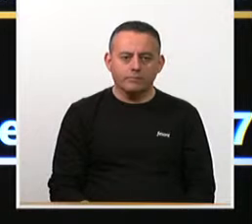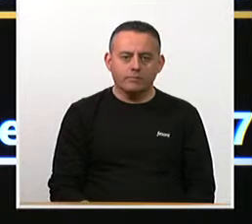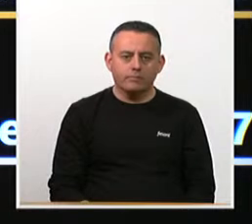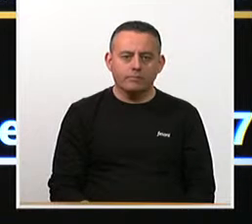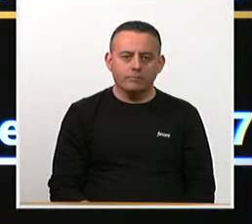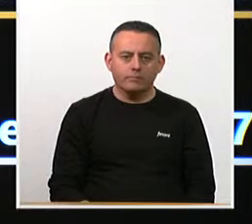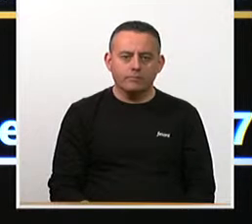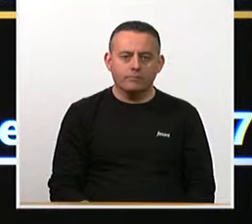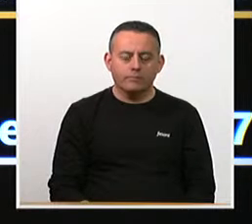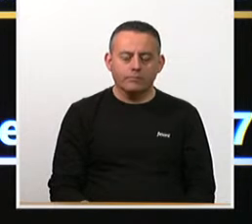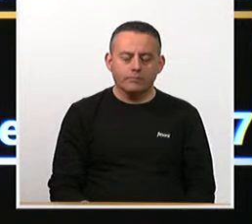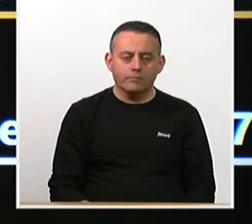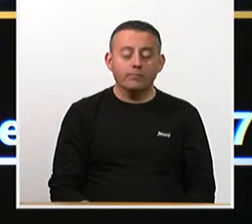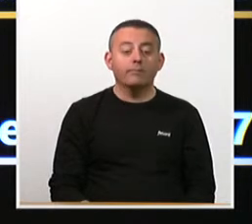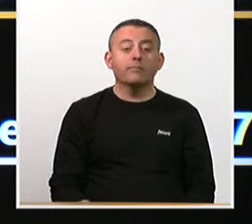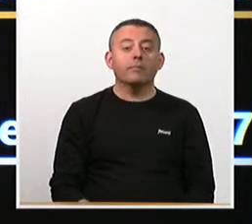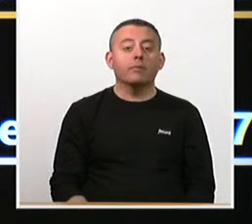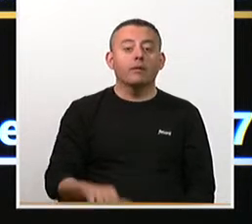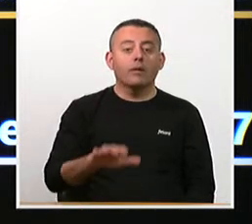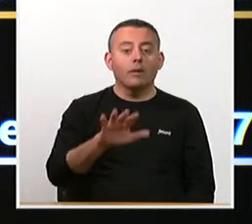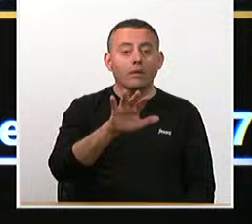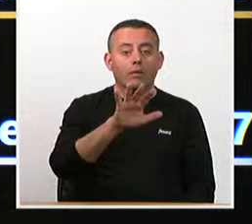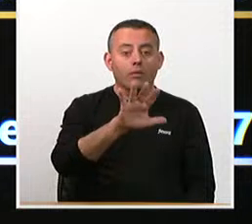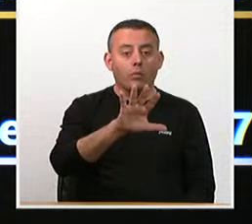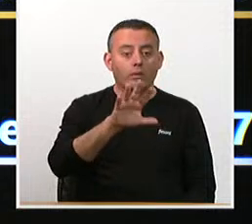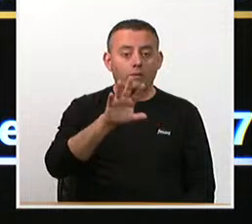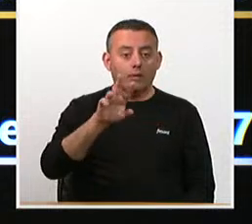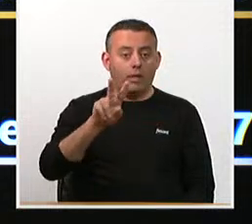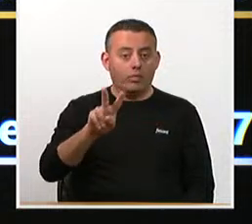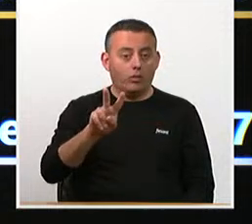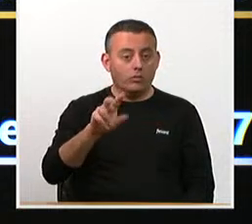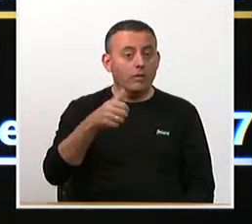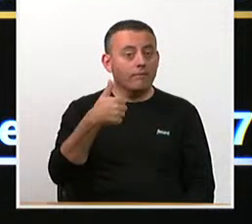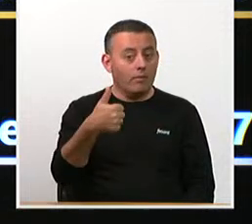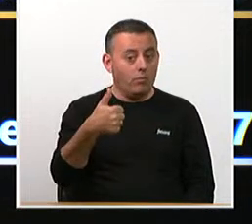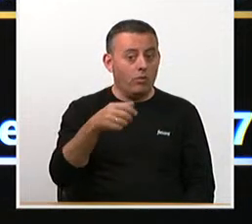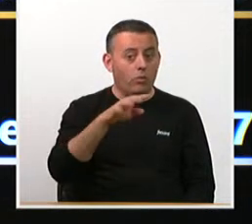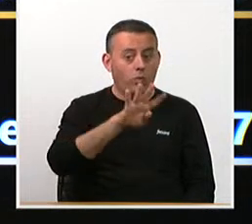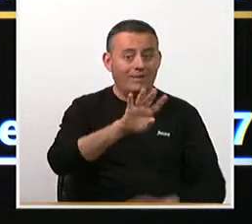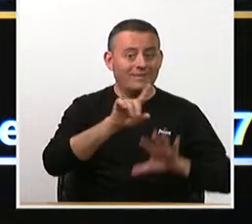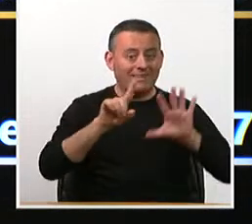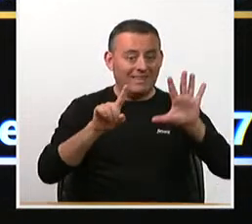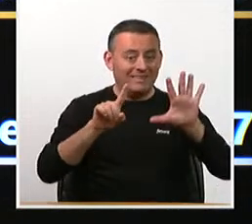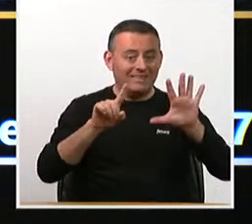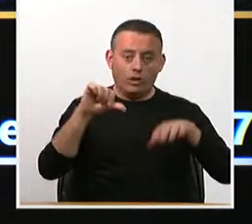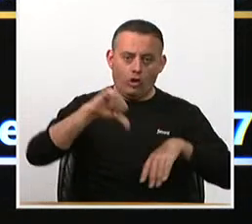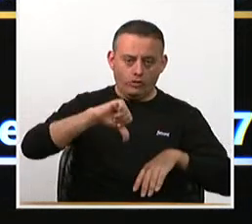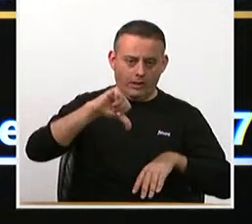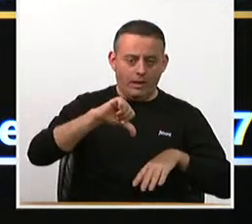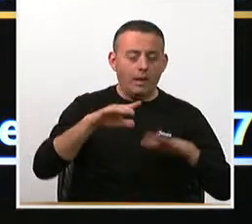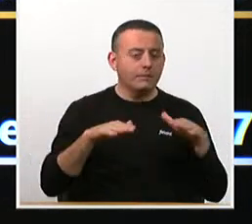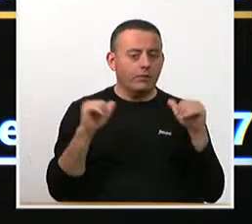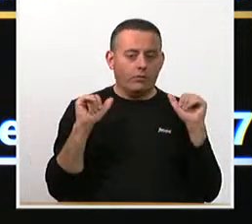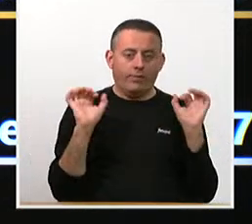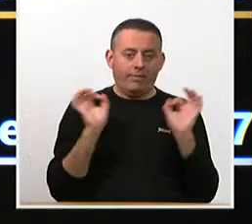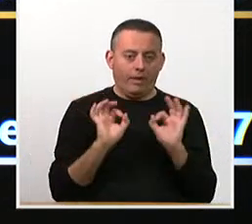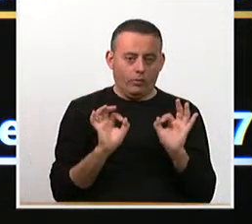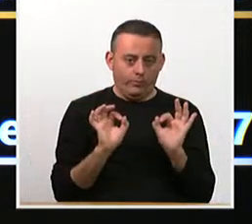votación Pues con 52 votos a favor 46 votos en contra y cero